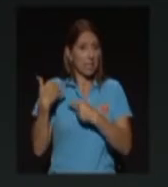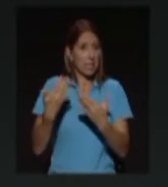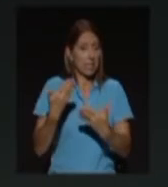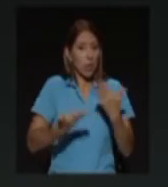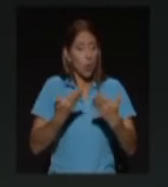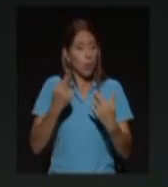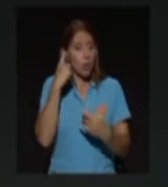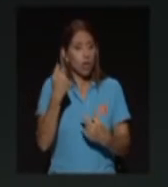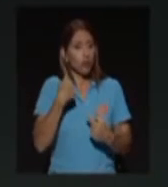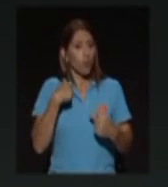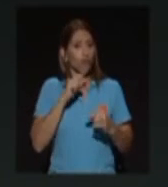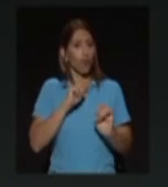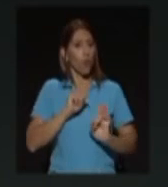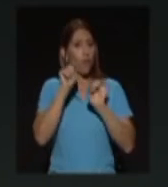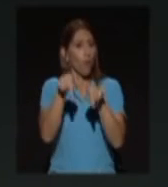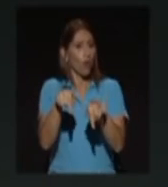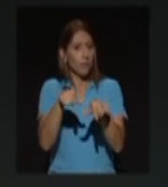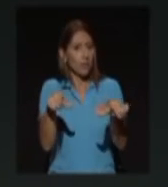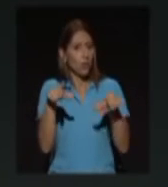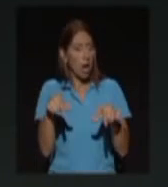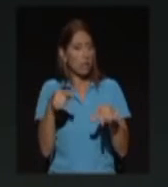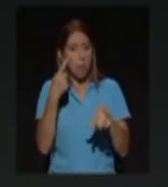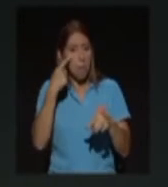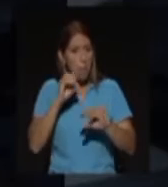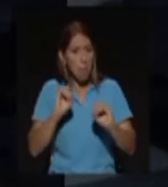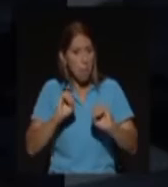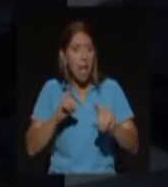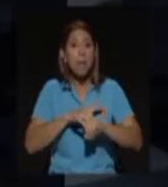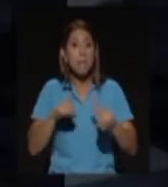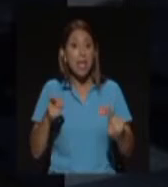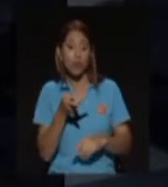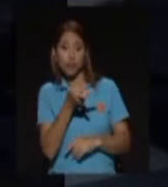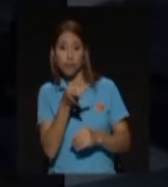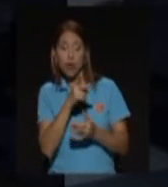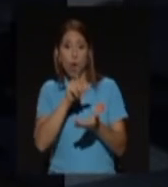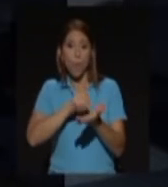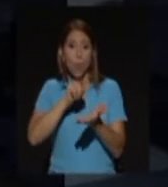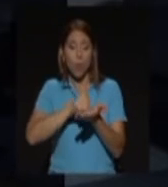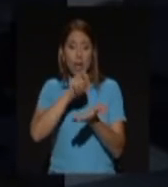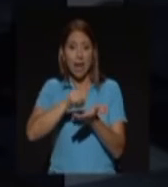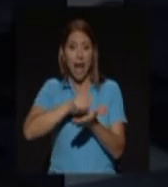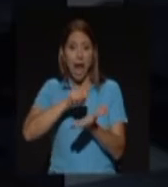voy tanto por esos sitios, he dejado de verlo, pero publicaron un estudio